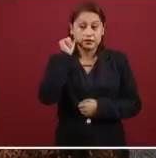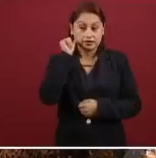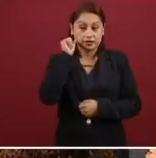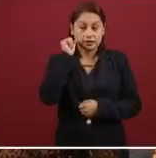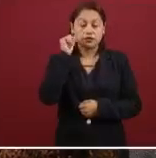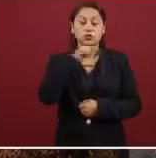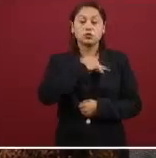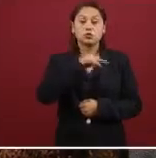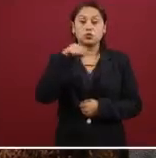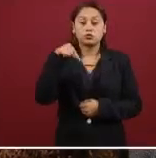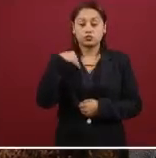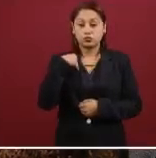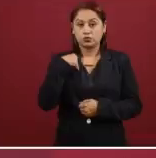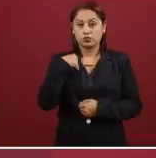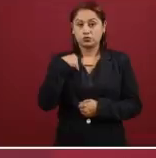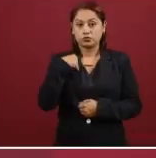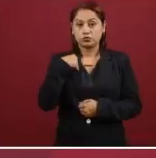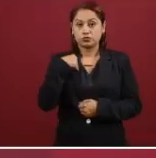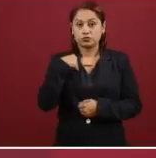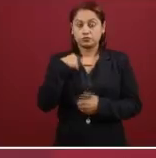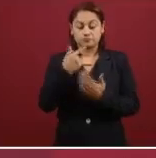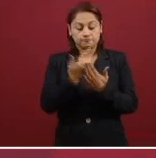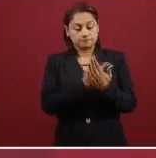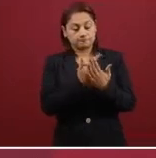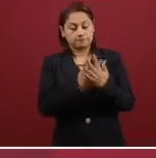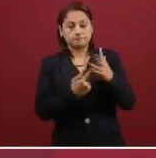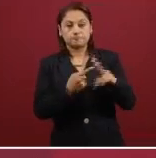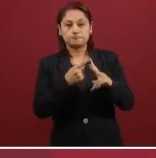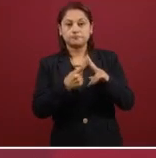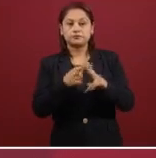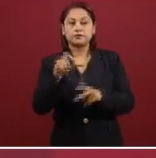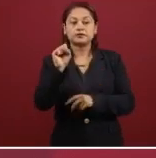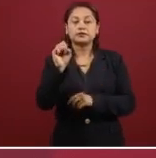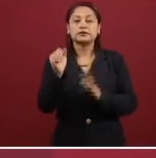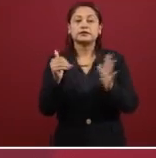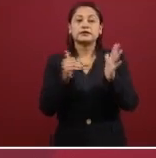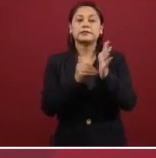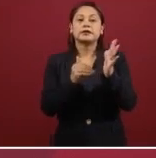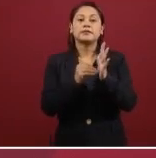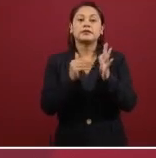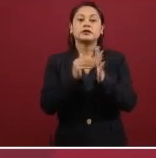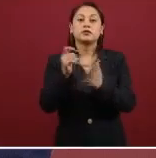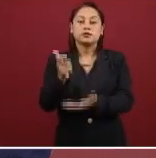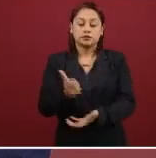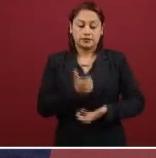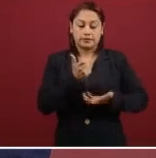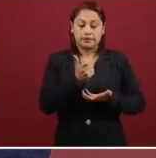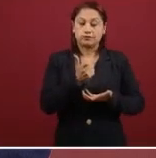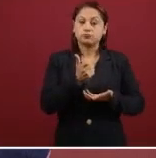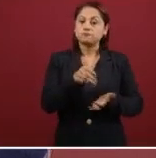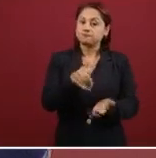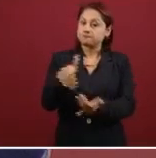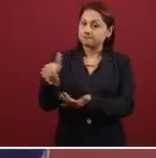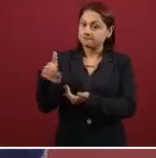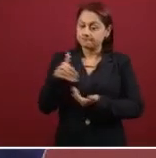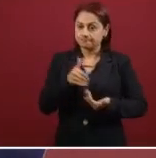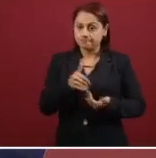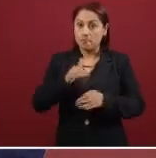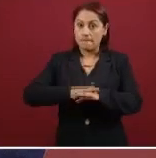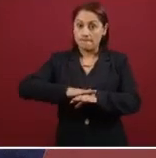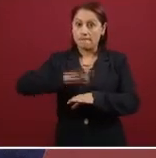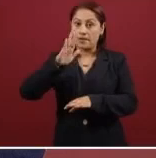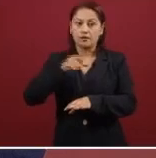teníamos 60 mil millones de pesos más recaudados que el año pasado,